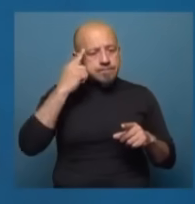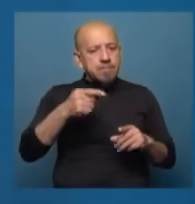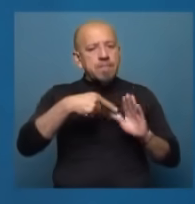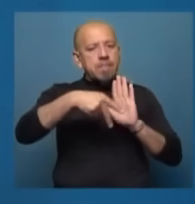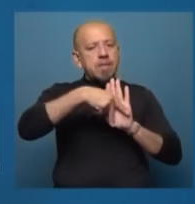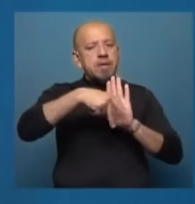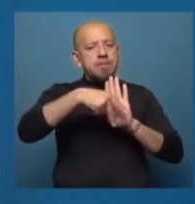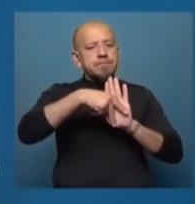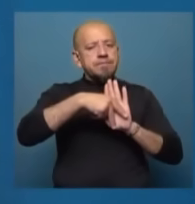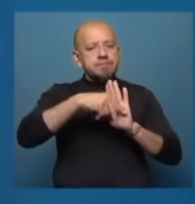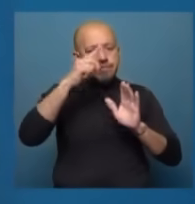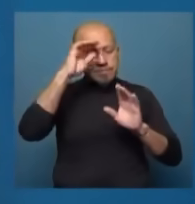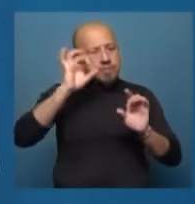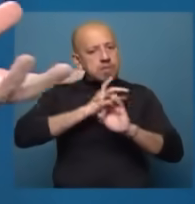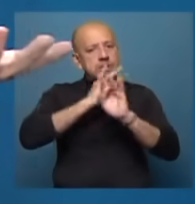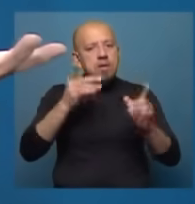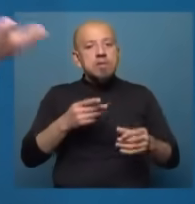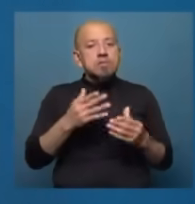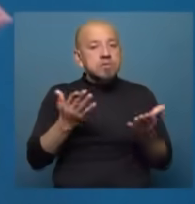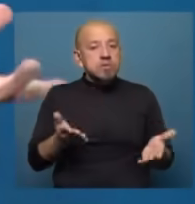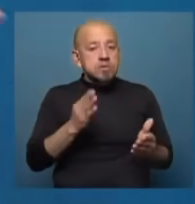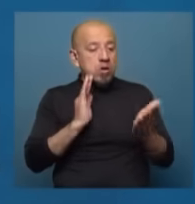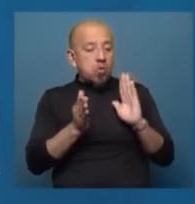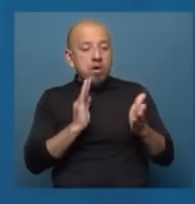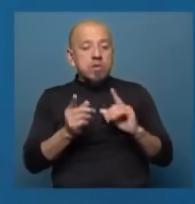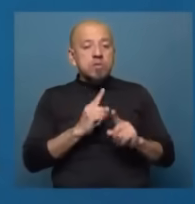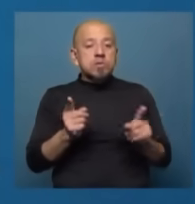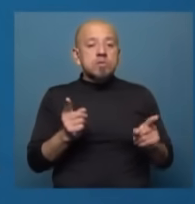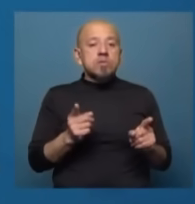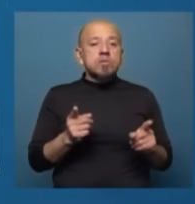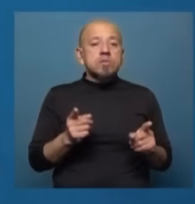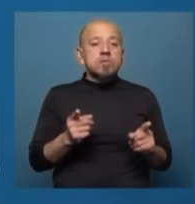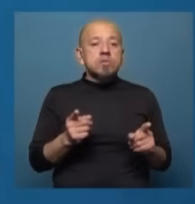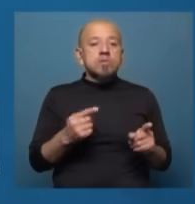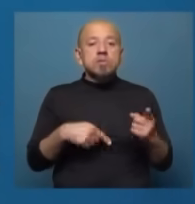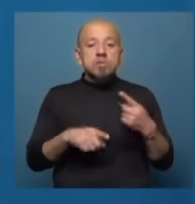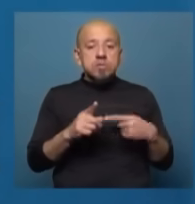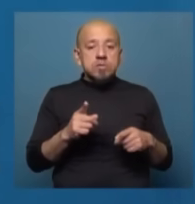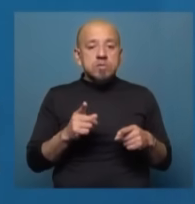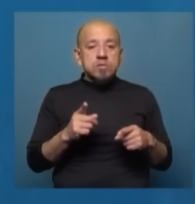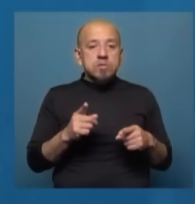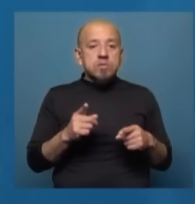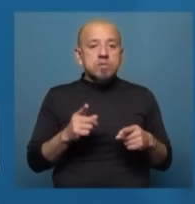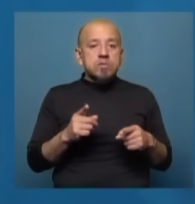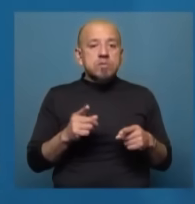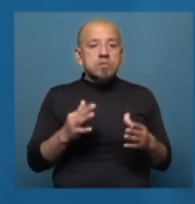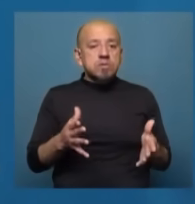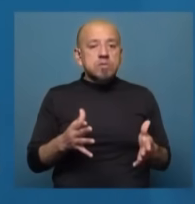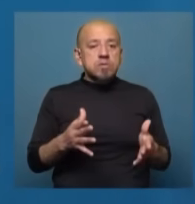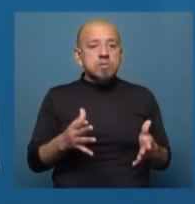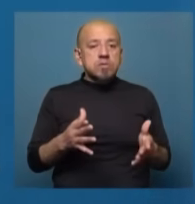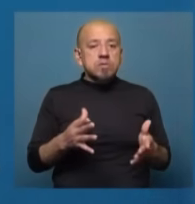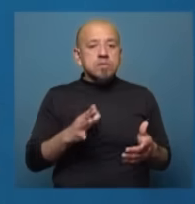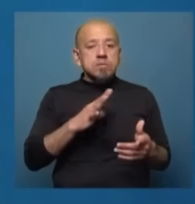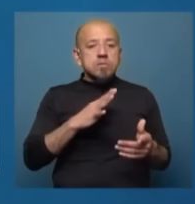las tienen muy muy clara porque no son abogadas la mayoría y y en realidad